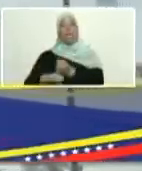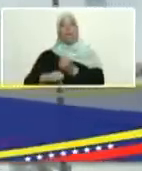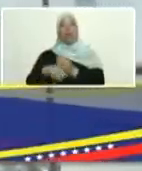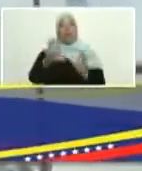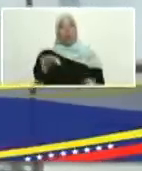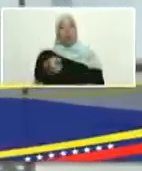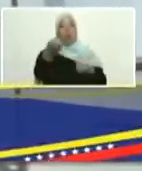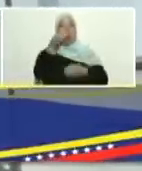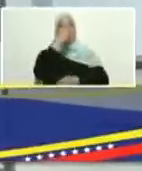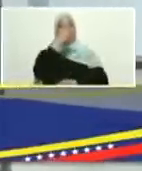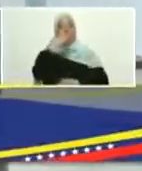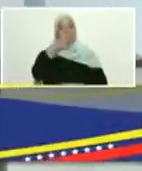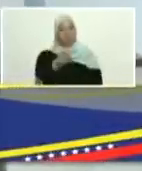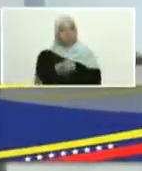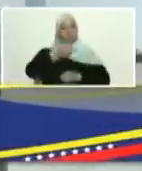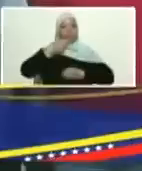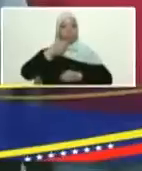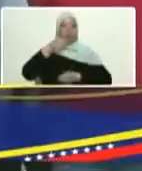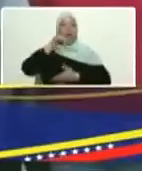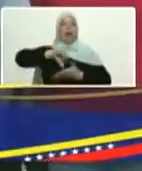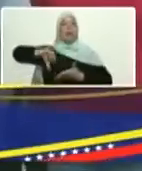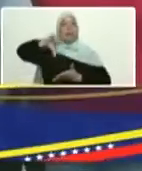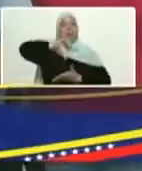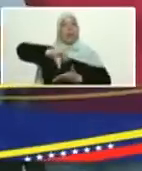hermano. Bueno, presidente.